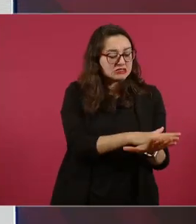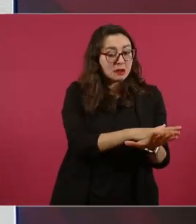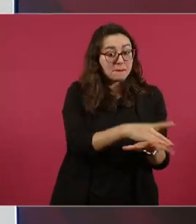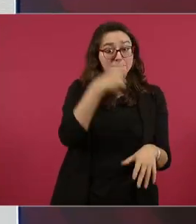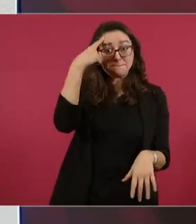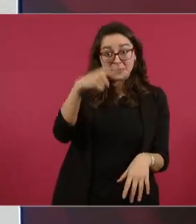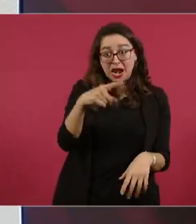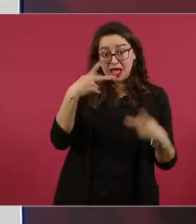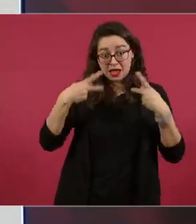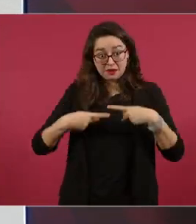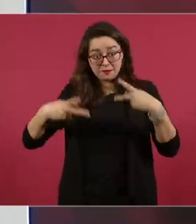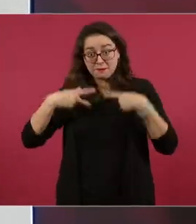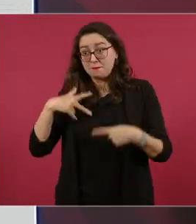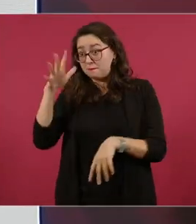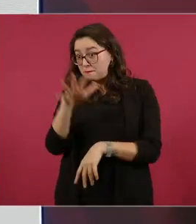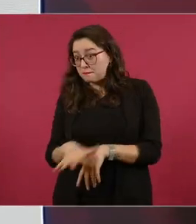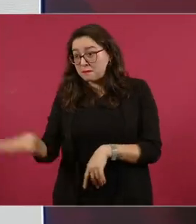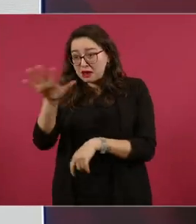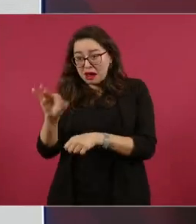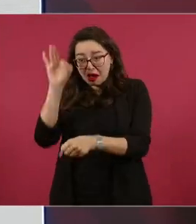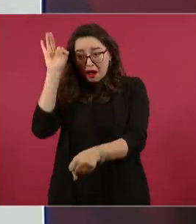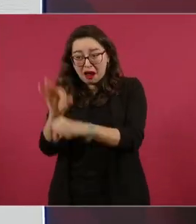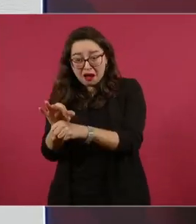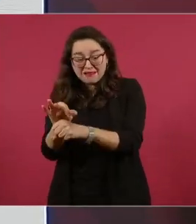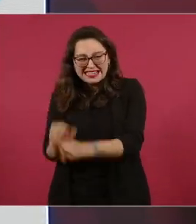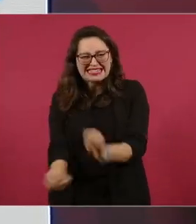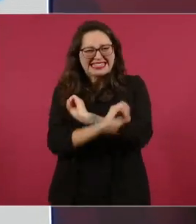todas en contra